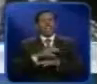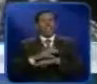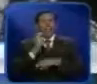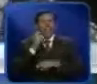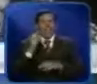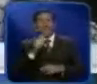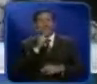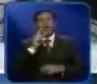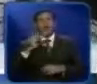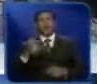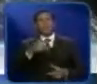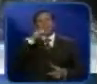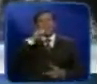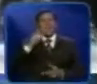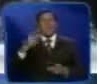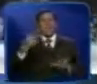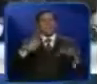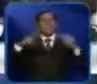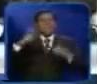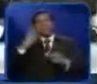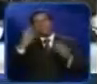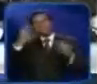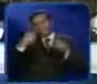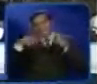de beber, Aventurera y muchas más.